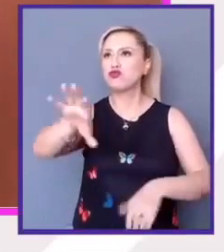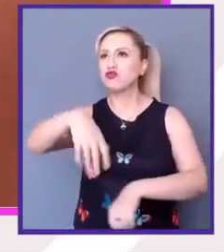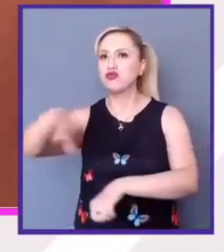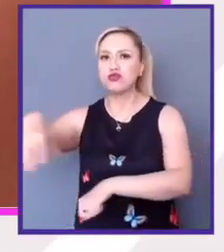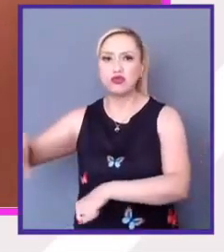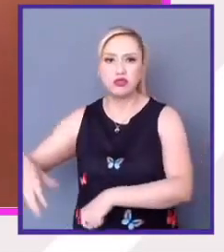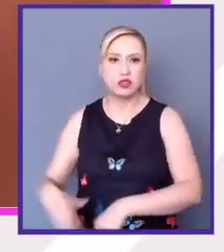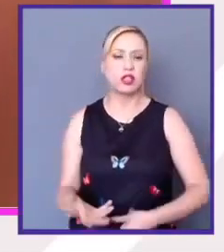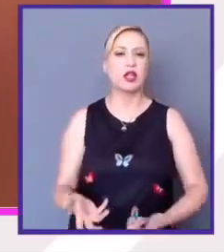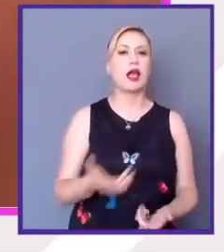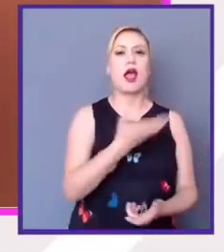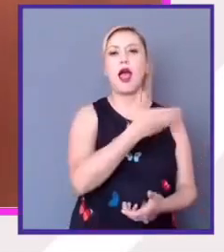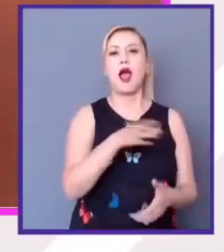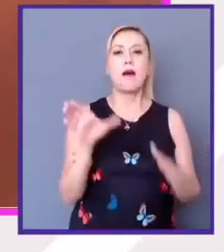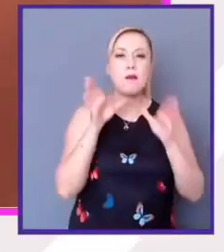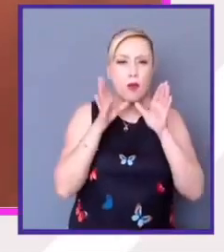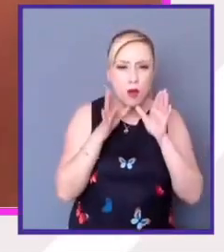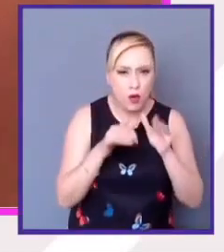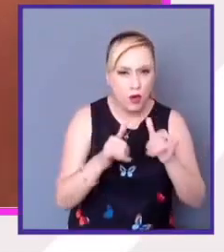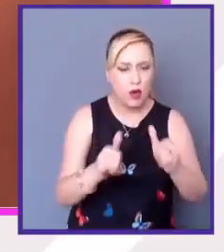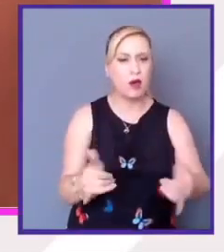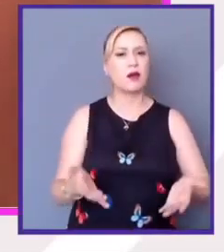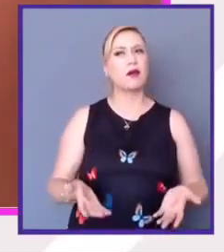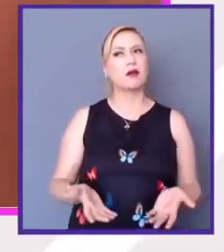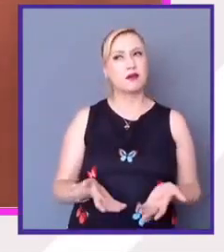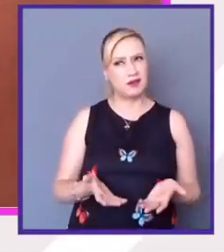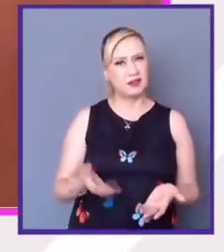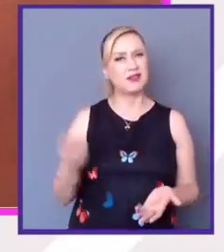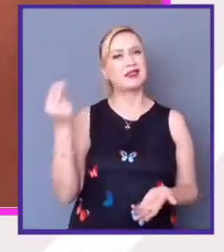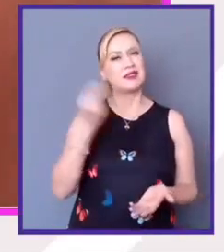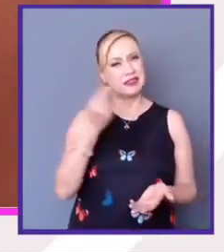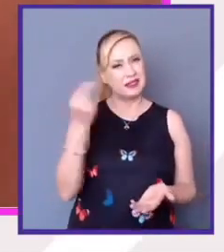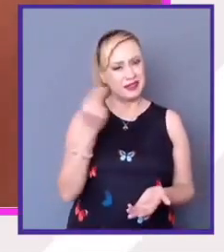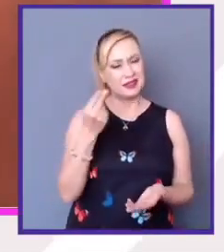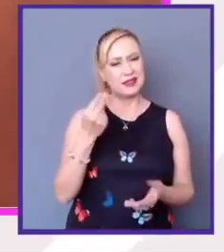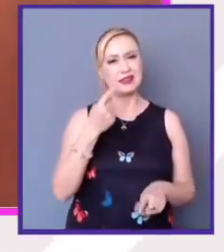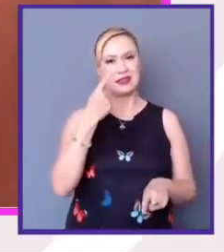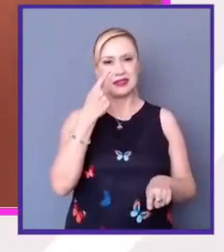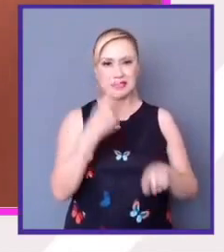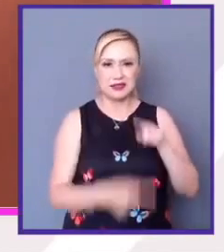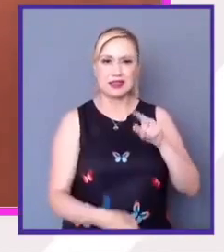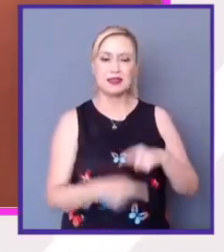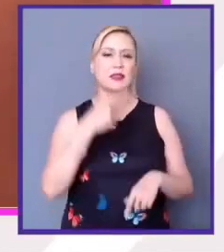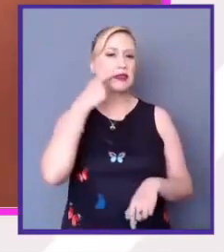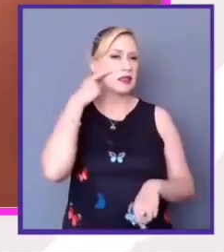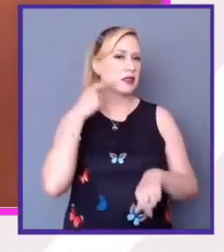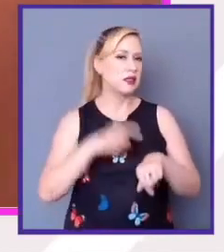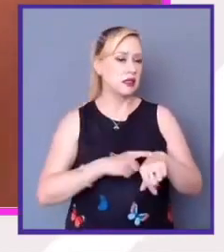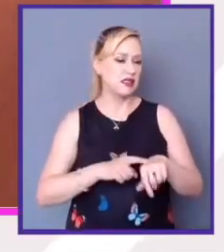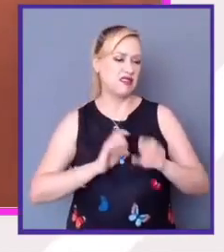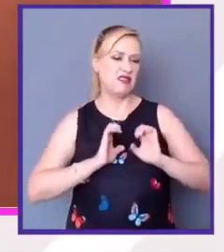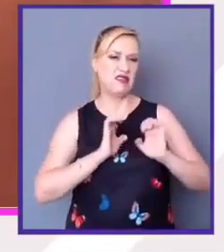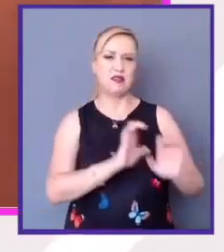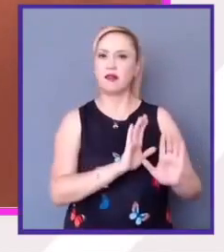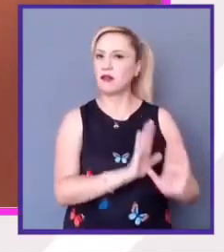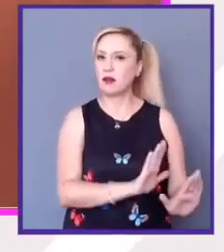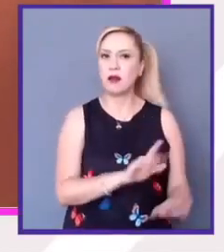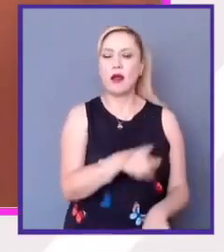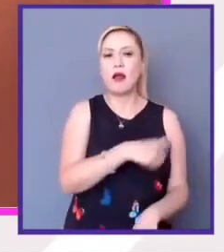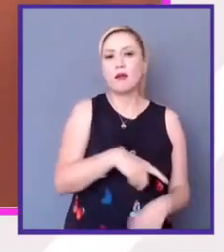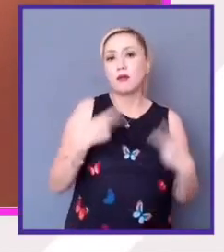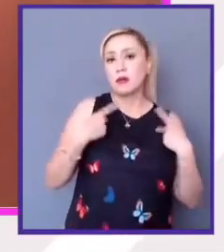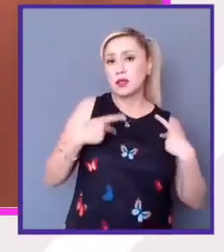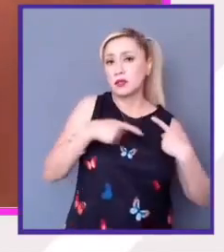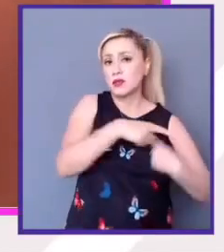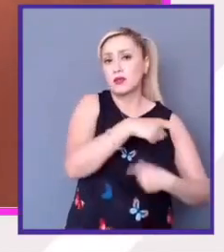pequeños agricultores. Entonces, también incluir una política antirracista es mirar que esos pequeños productores son personas